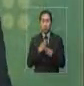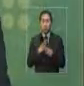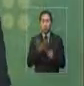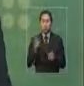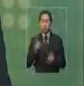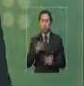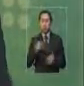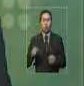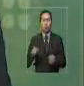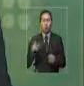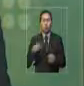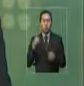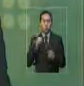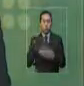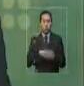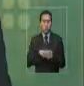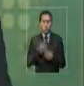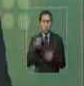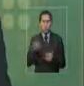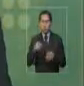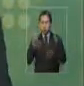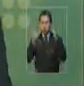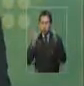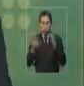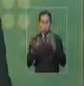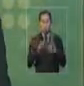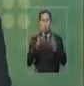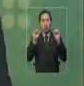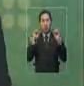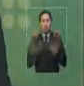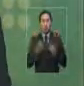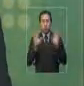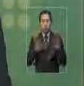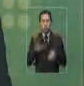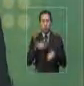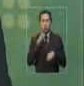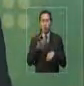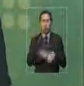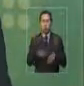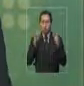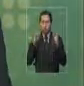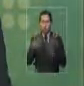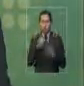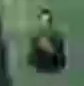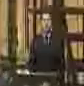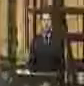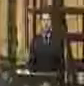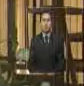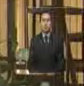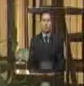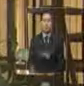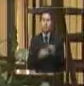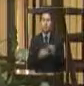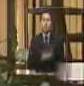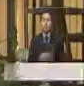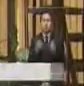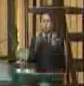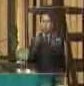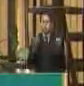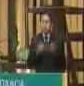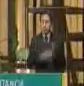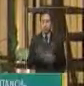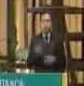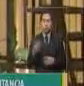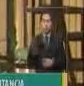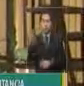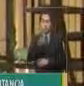de militancia y señalaron que atenderán los fines de semana de forma normal para subsanar esta situación. Bueno, debo informarles que en los dos días que